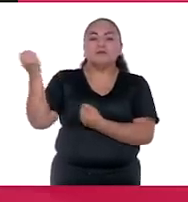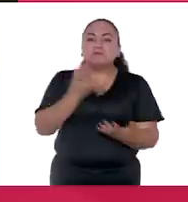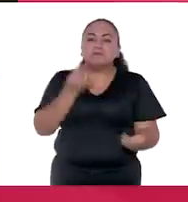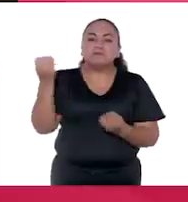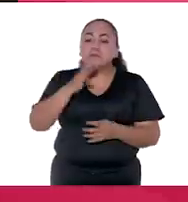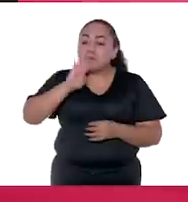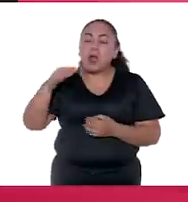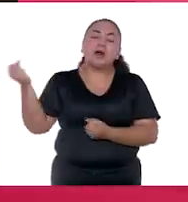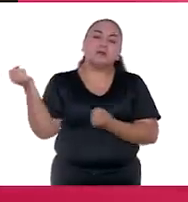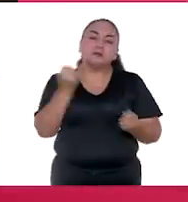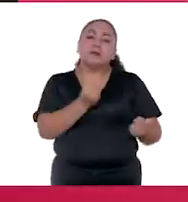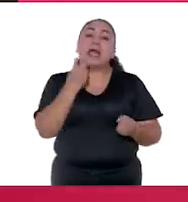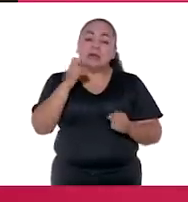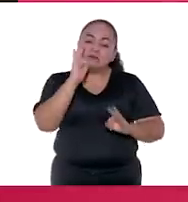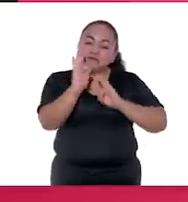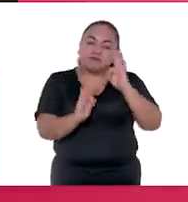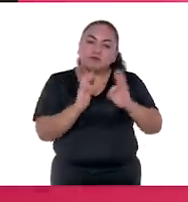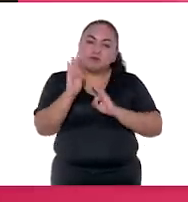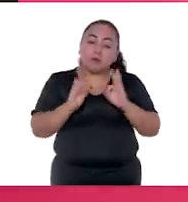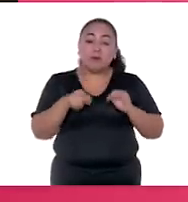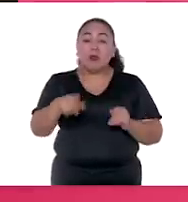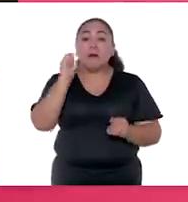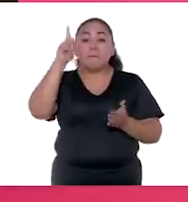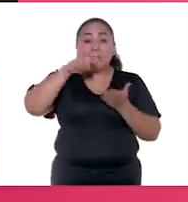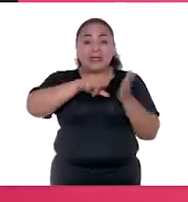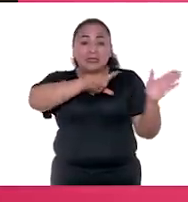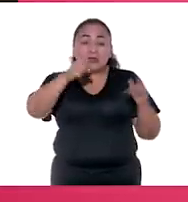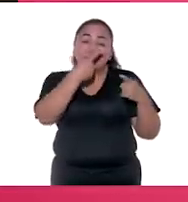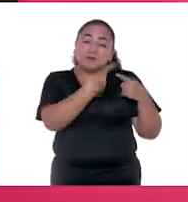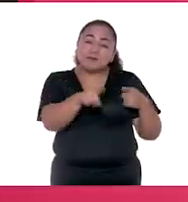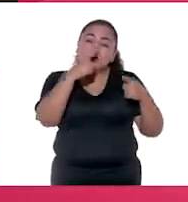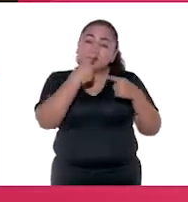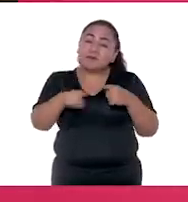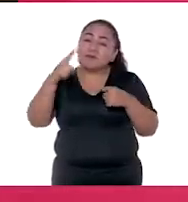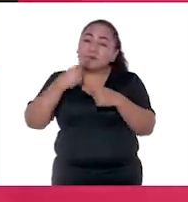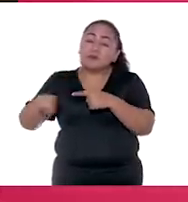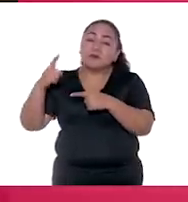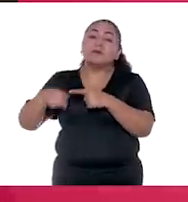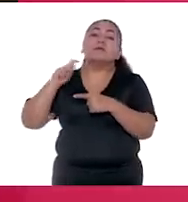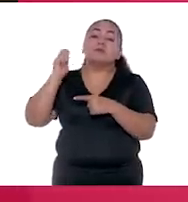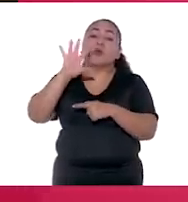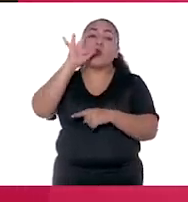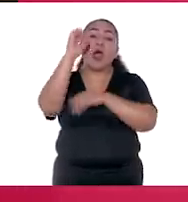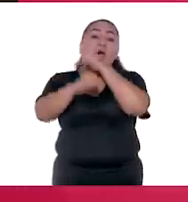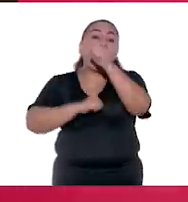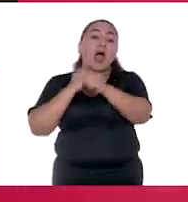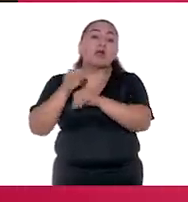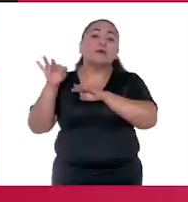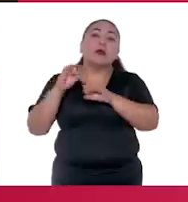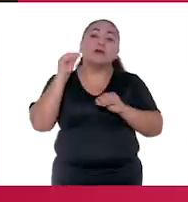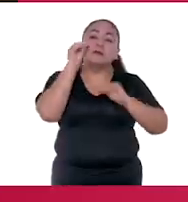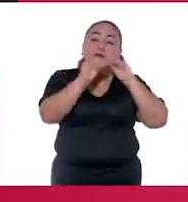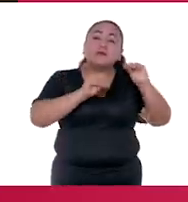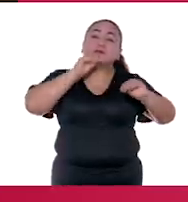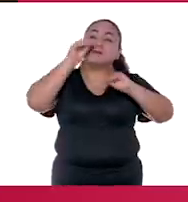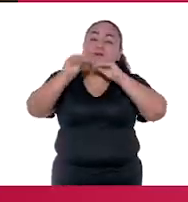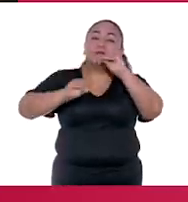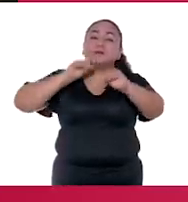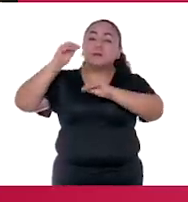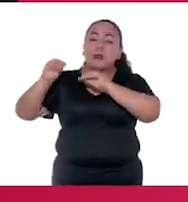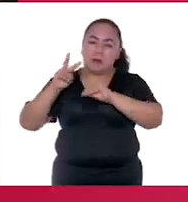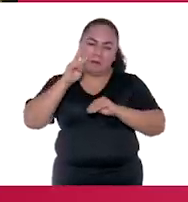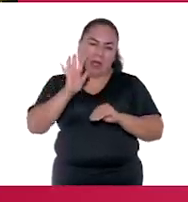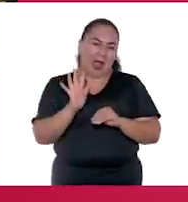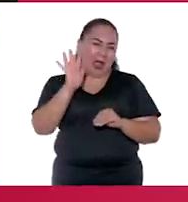Esta colección de más de 1.700 ejemplares se ha formado a lo largo de 40 años, y aunque parezca increíble,